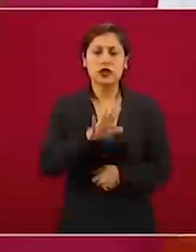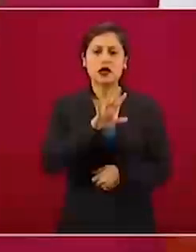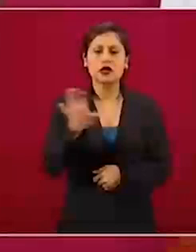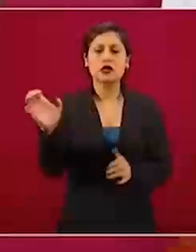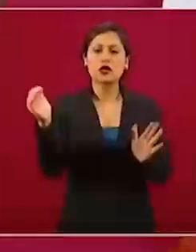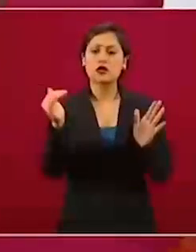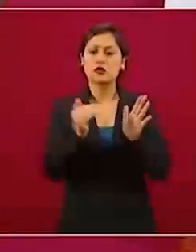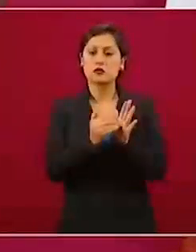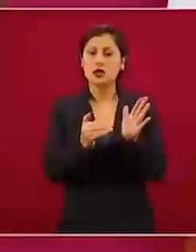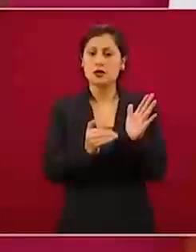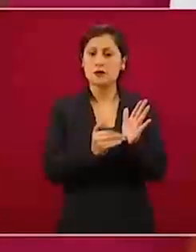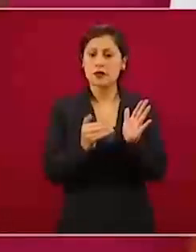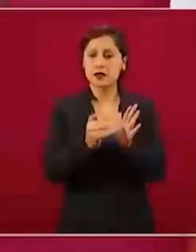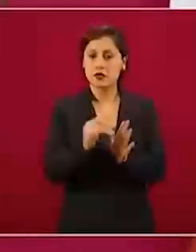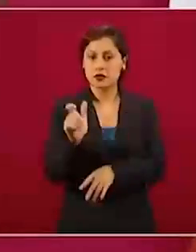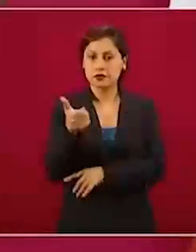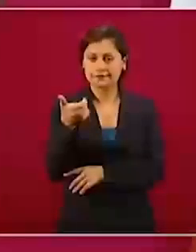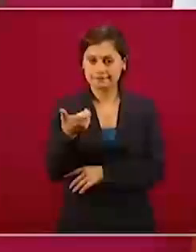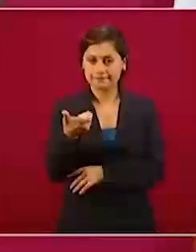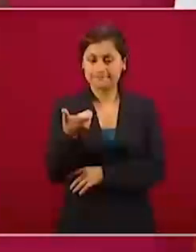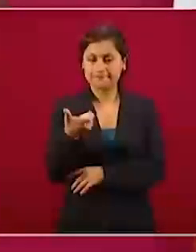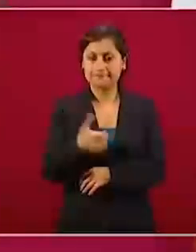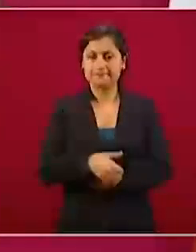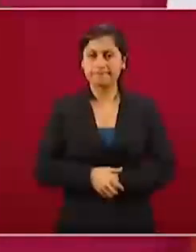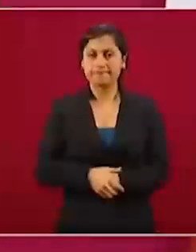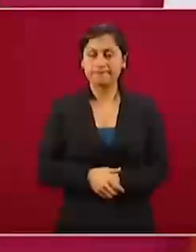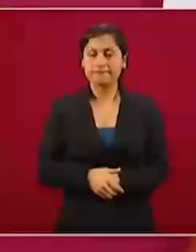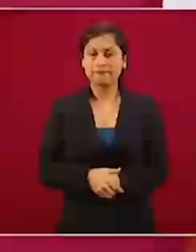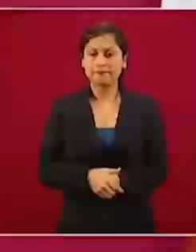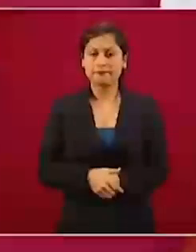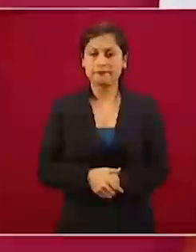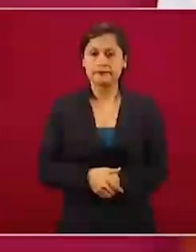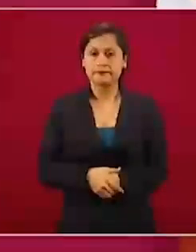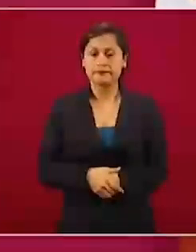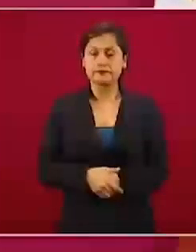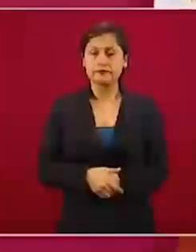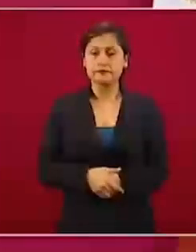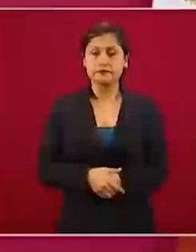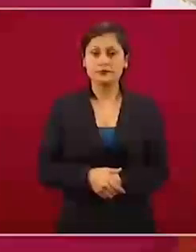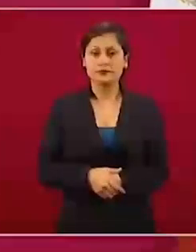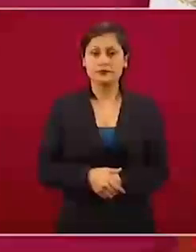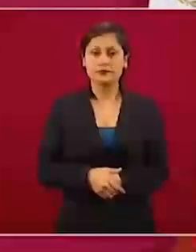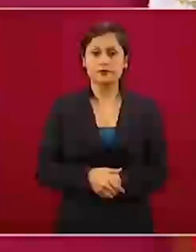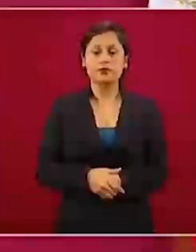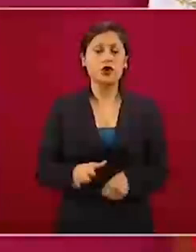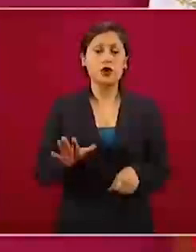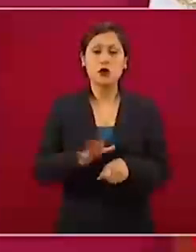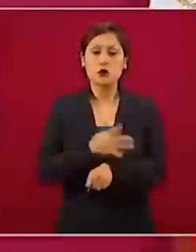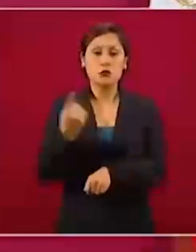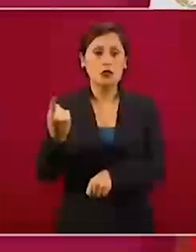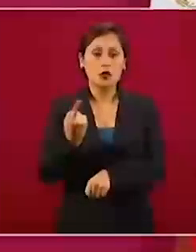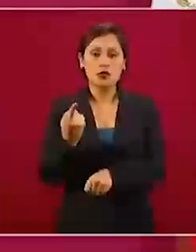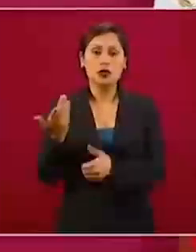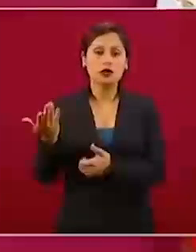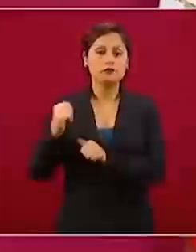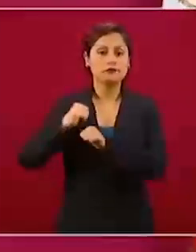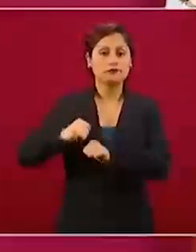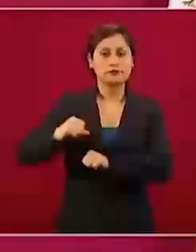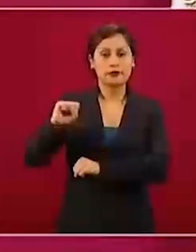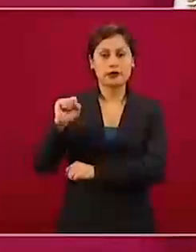500,000 millones de pesos. Esto porque Hacienda va a concentrar